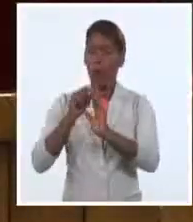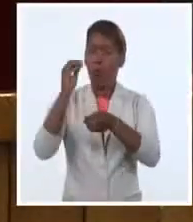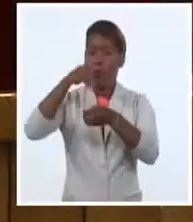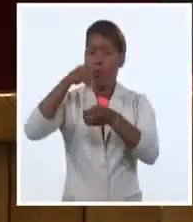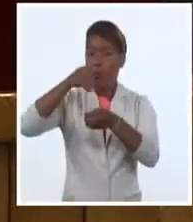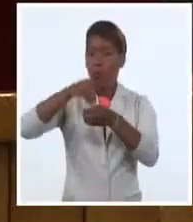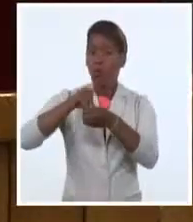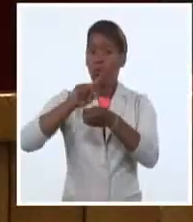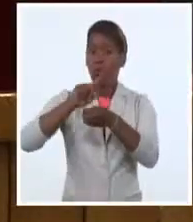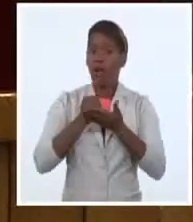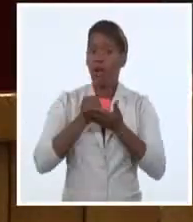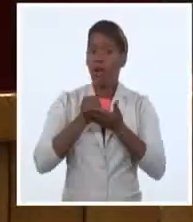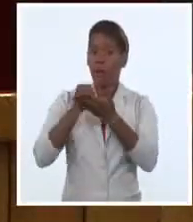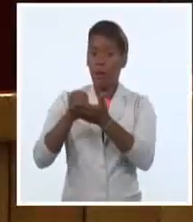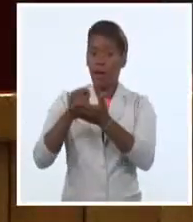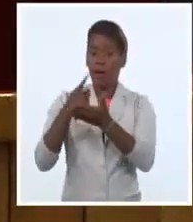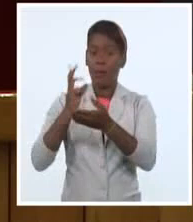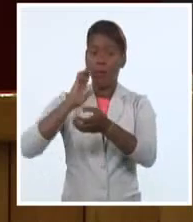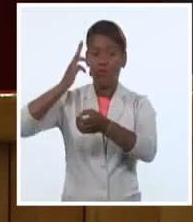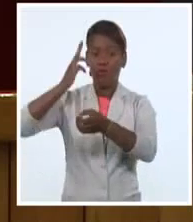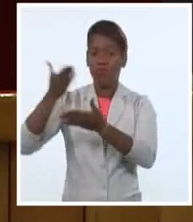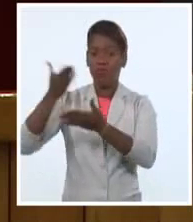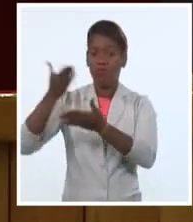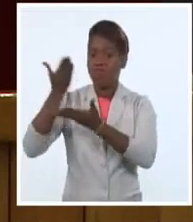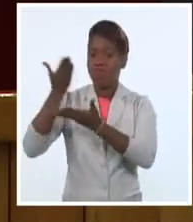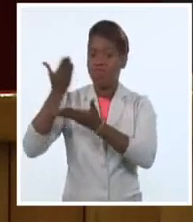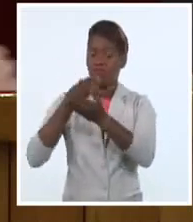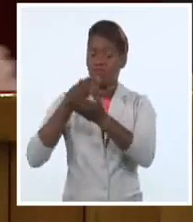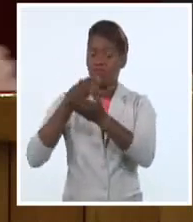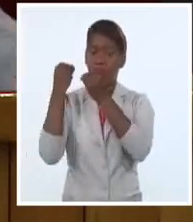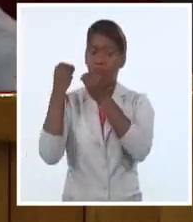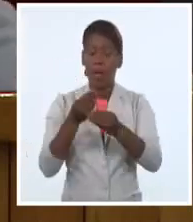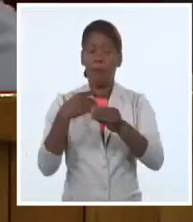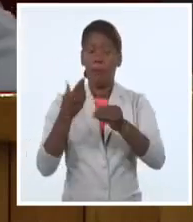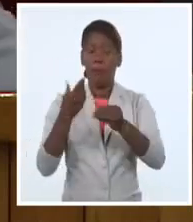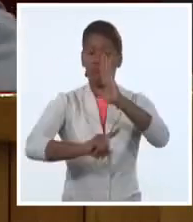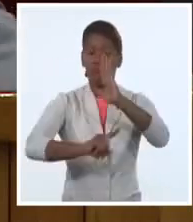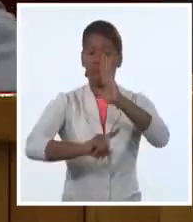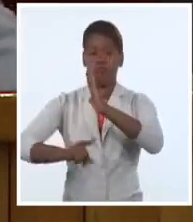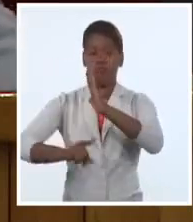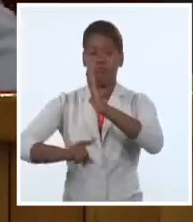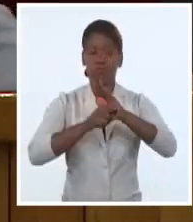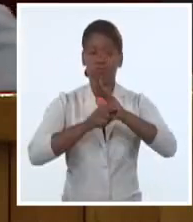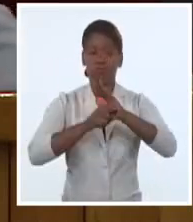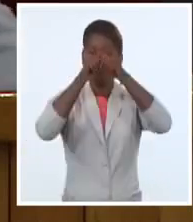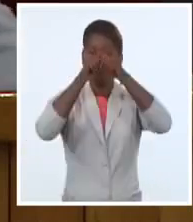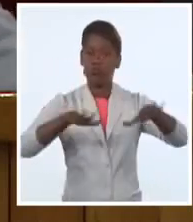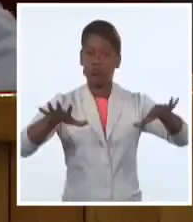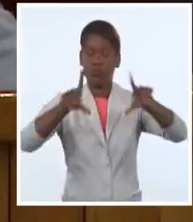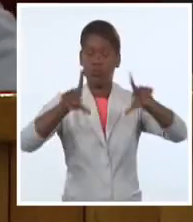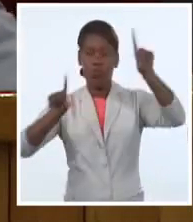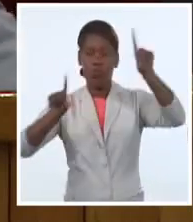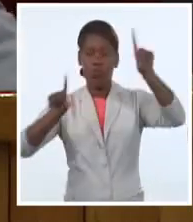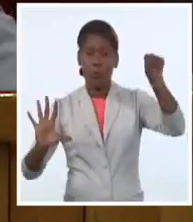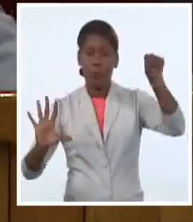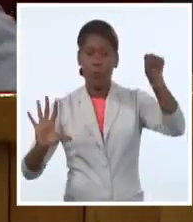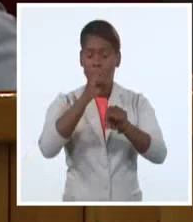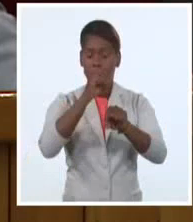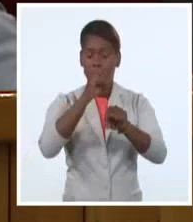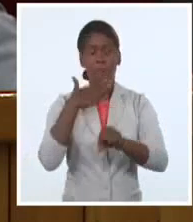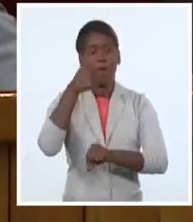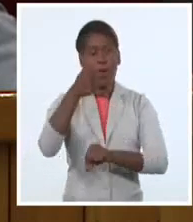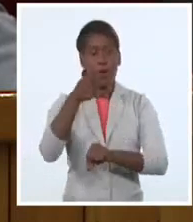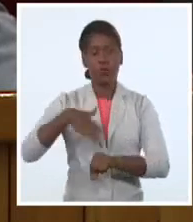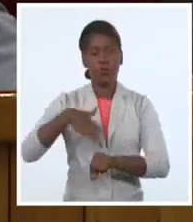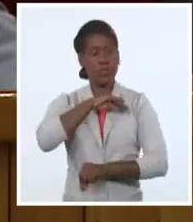que permitirá, antes de concluir el año, recuperar 608 megawatts de potencia de la generación eléctrica con lo cual